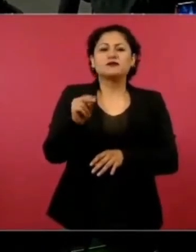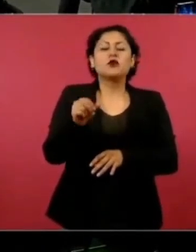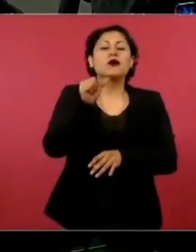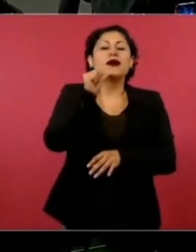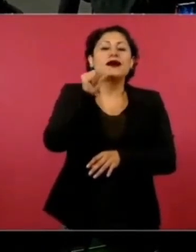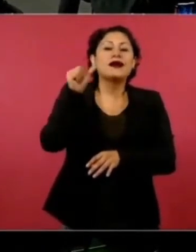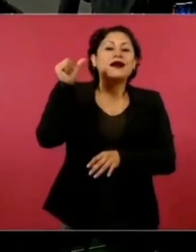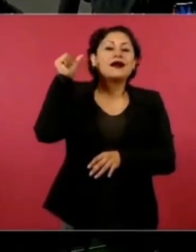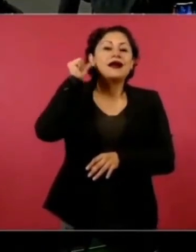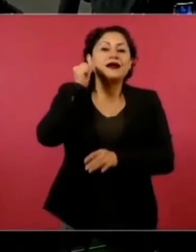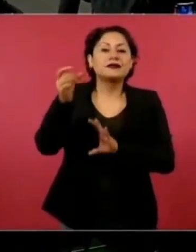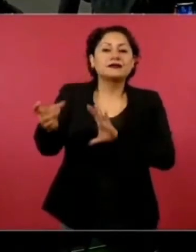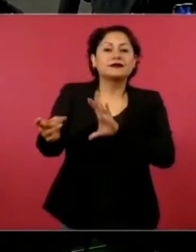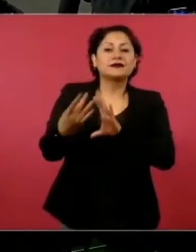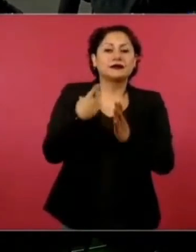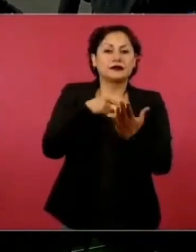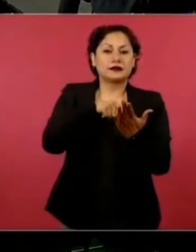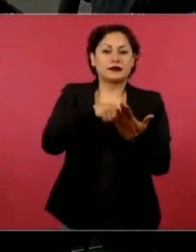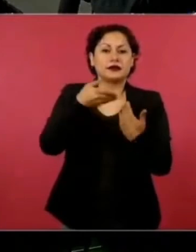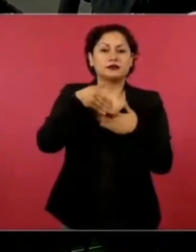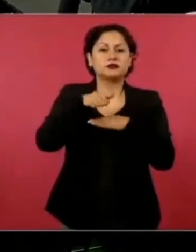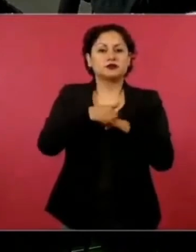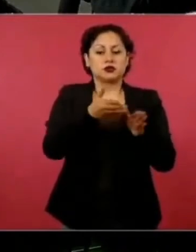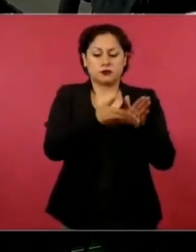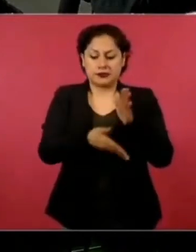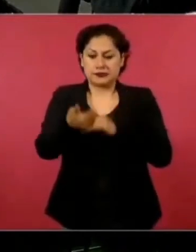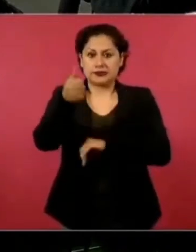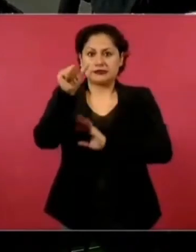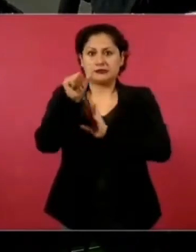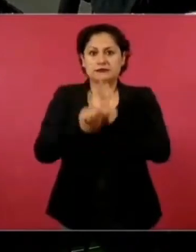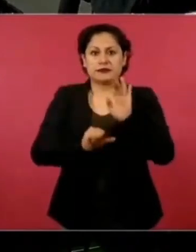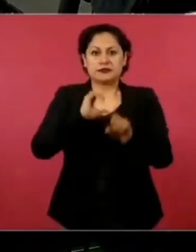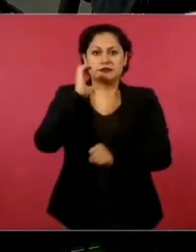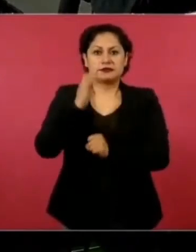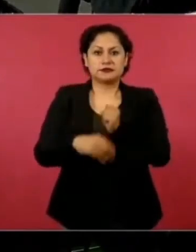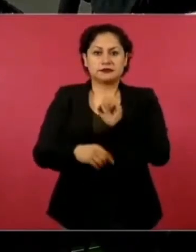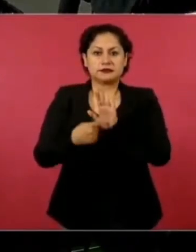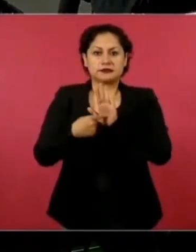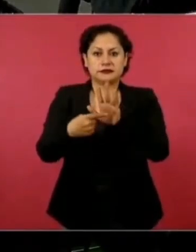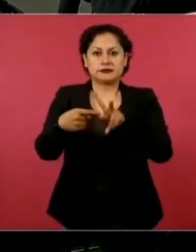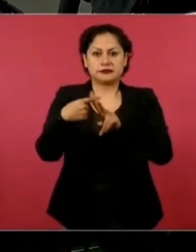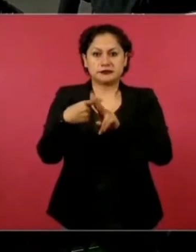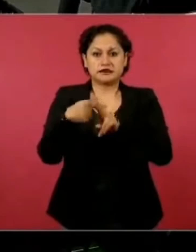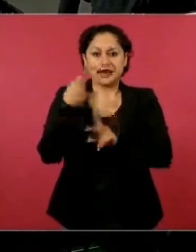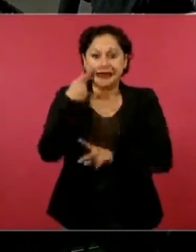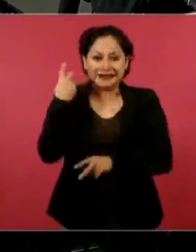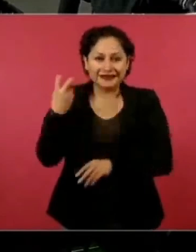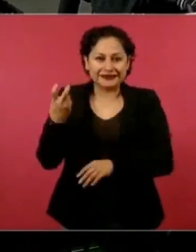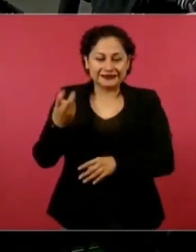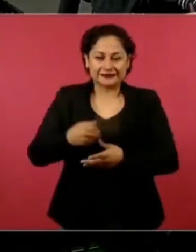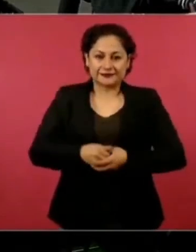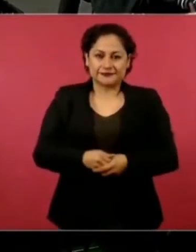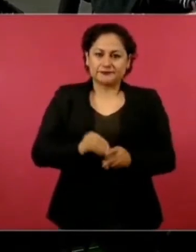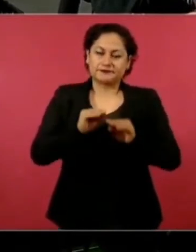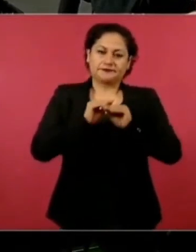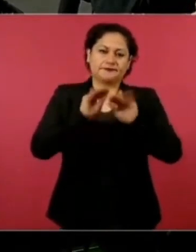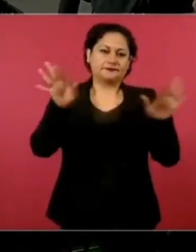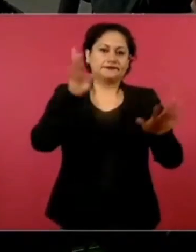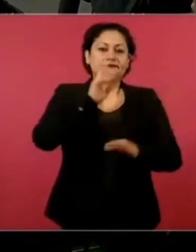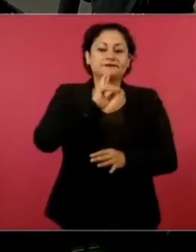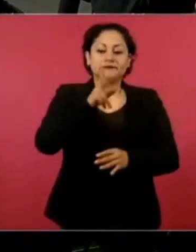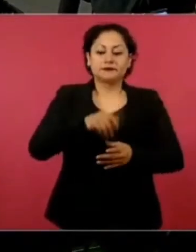nota sobre el corte del semestre. Ahí está. Este es más claro.